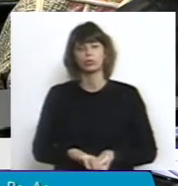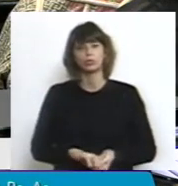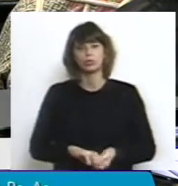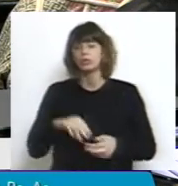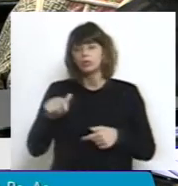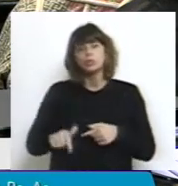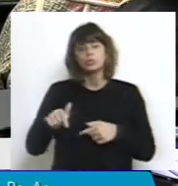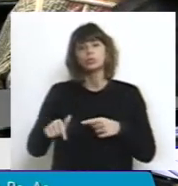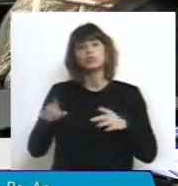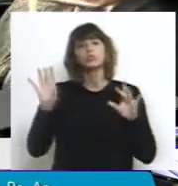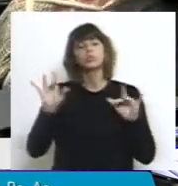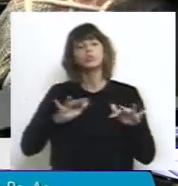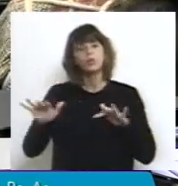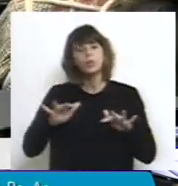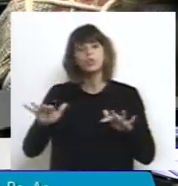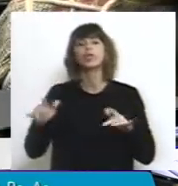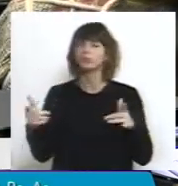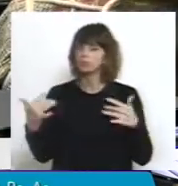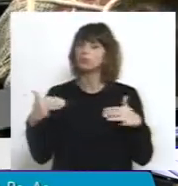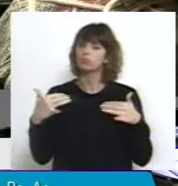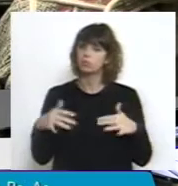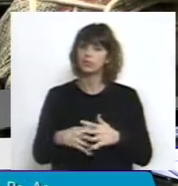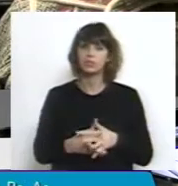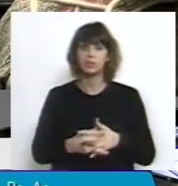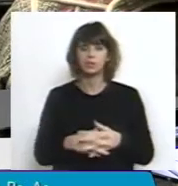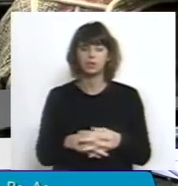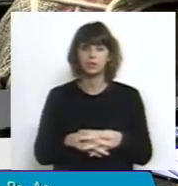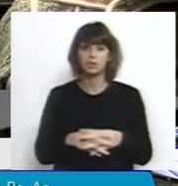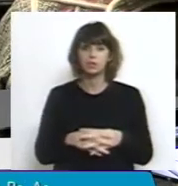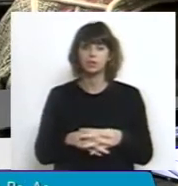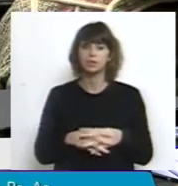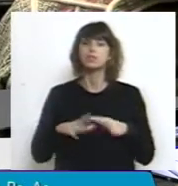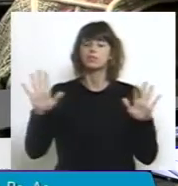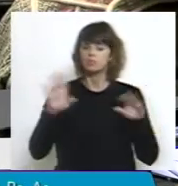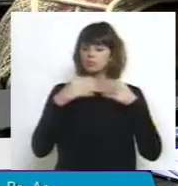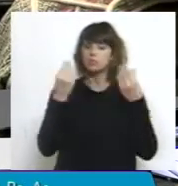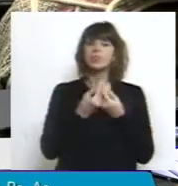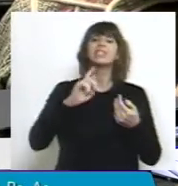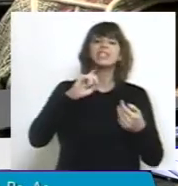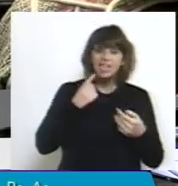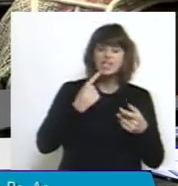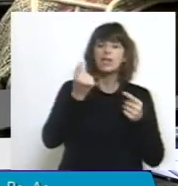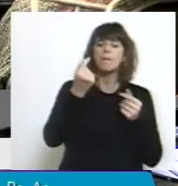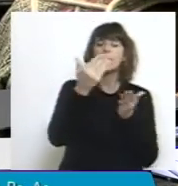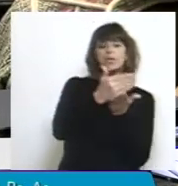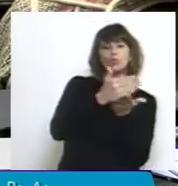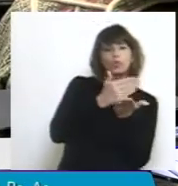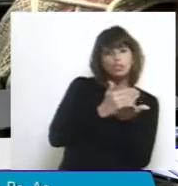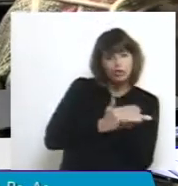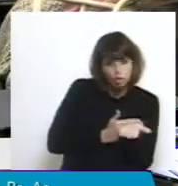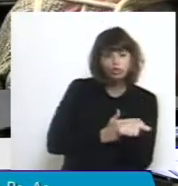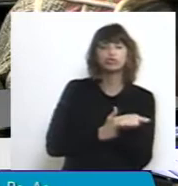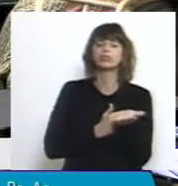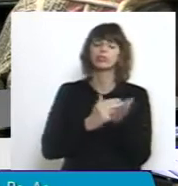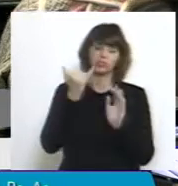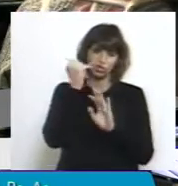debilidad externa. Es decir, llevamos 13 presupuestos. Yo no me voy a referir a lo que